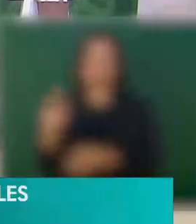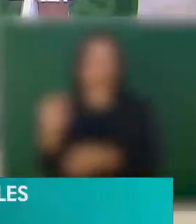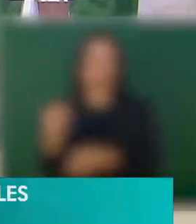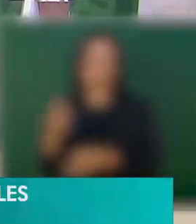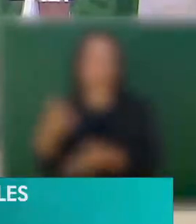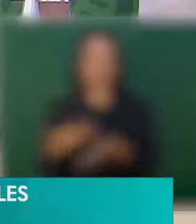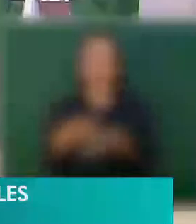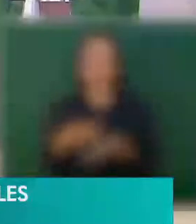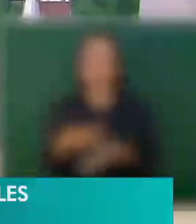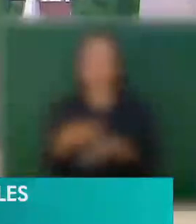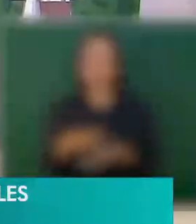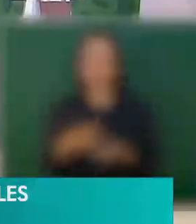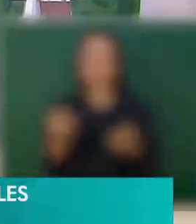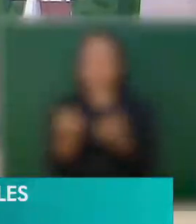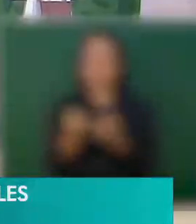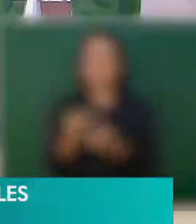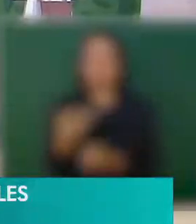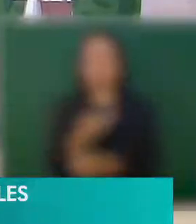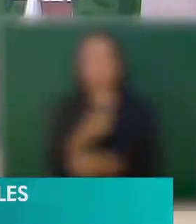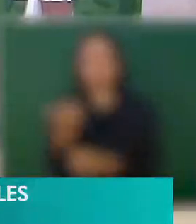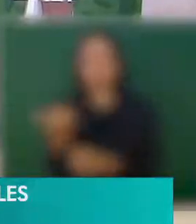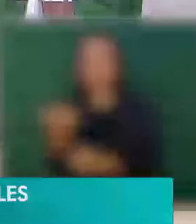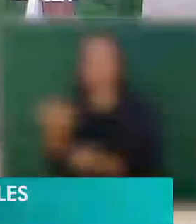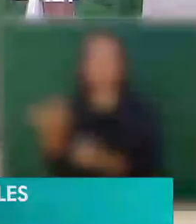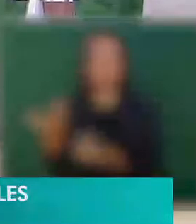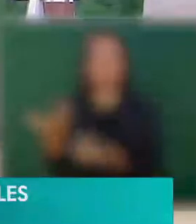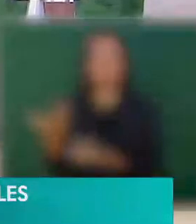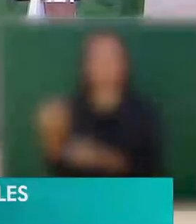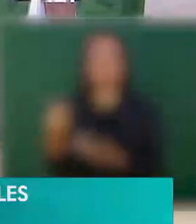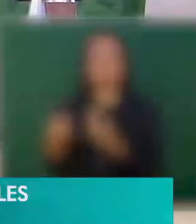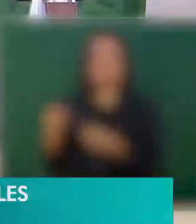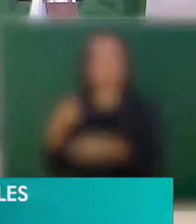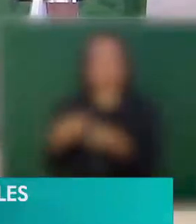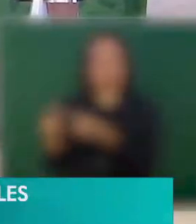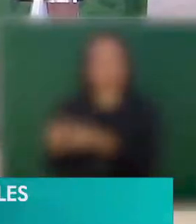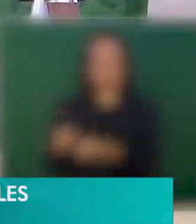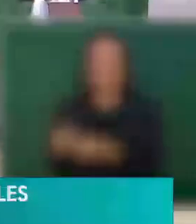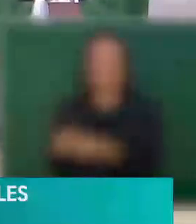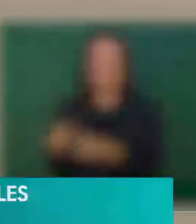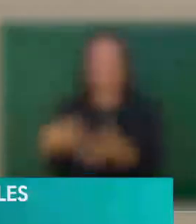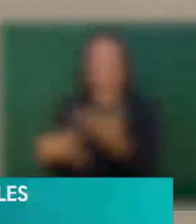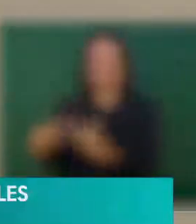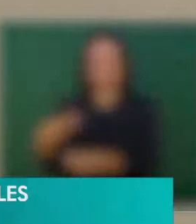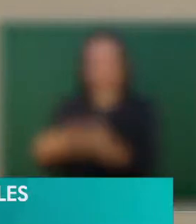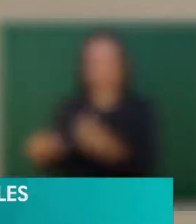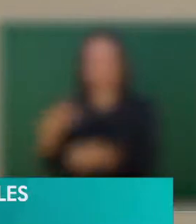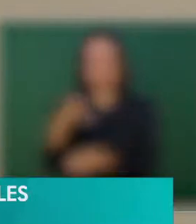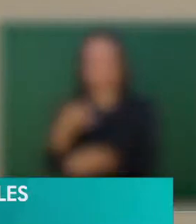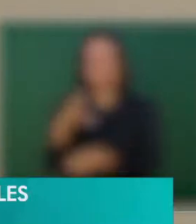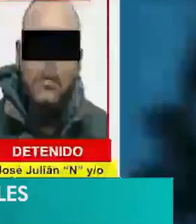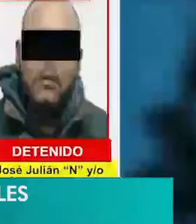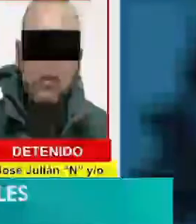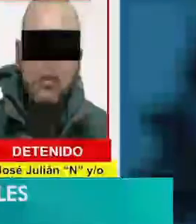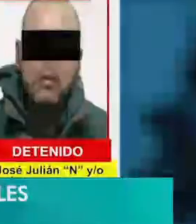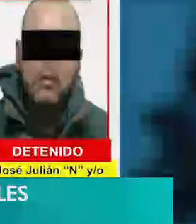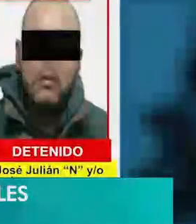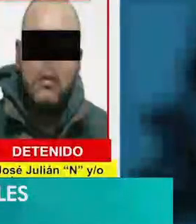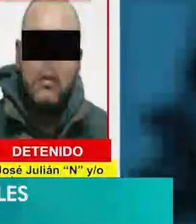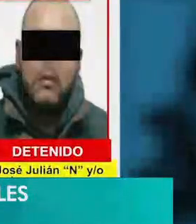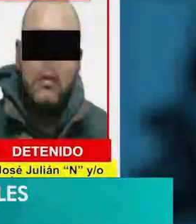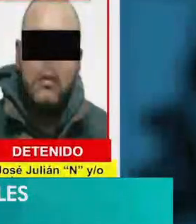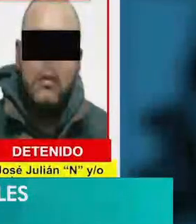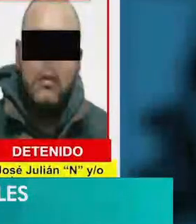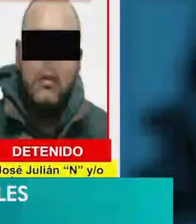presuntos responsables del asesinato del juez de control Roberto Elías Martínez, registrado el pasado 3 de diciembre en el municipio